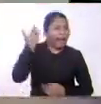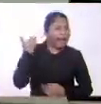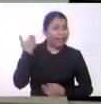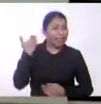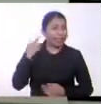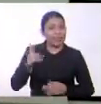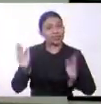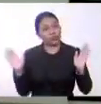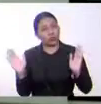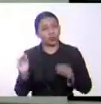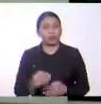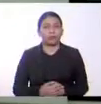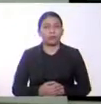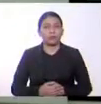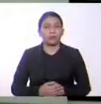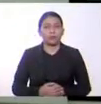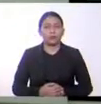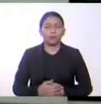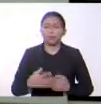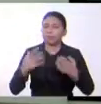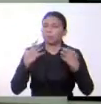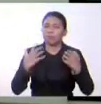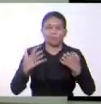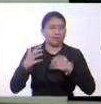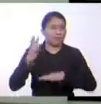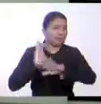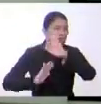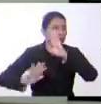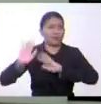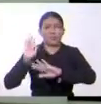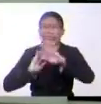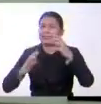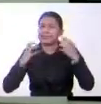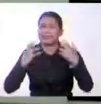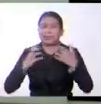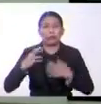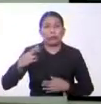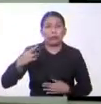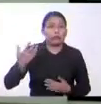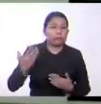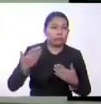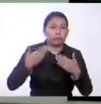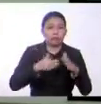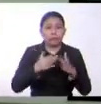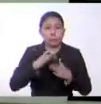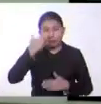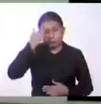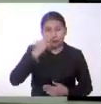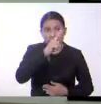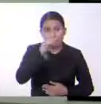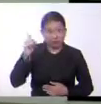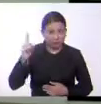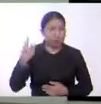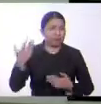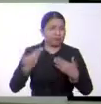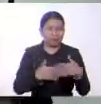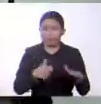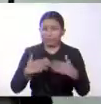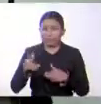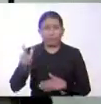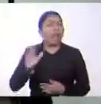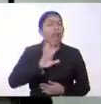estas obras, otras muchas, como literatura religiosa, filosófica, era considerada un